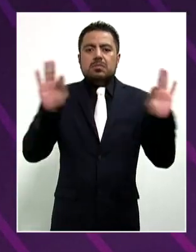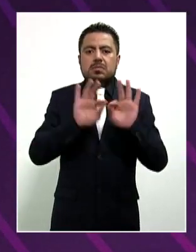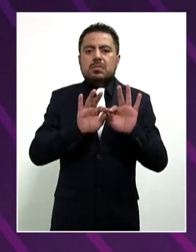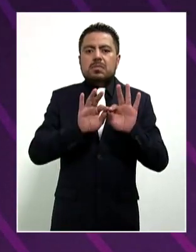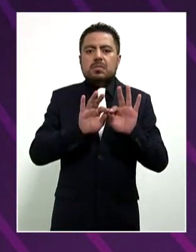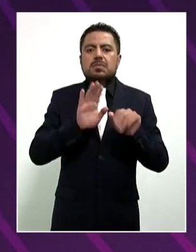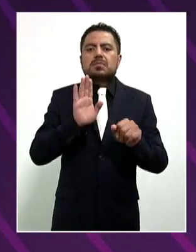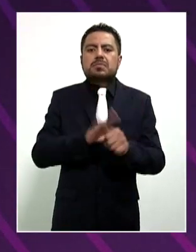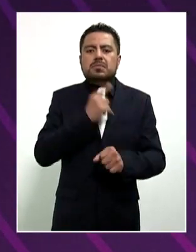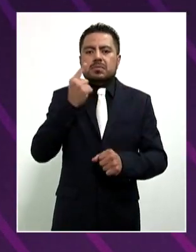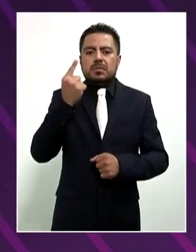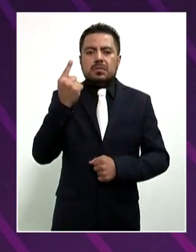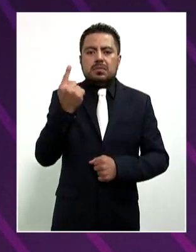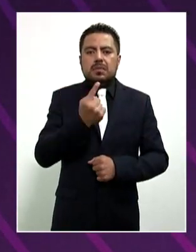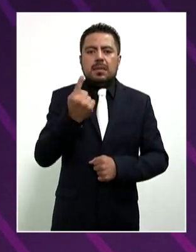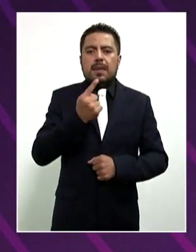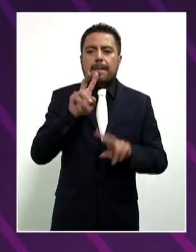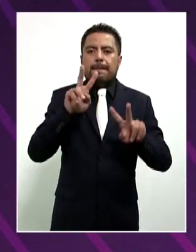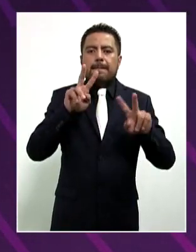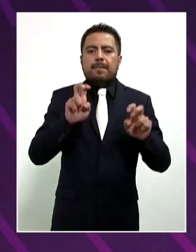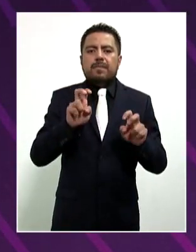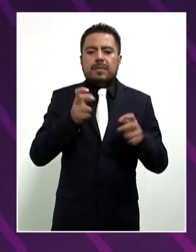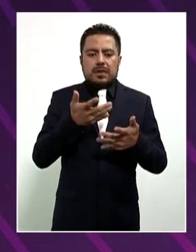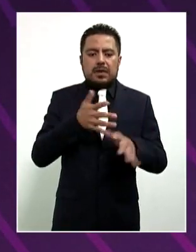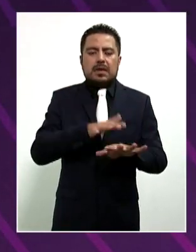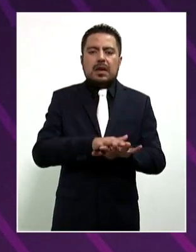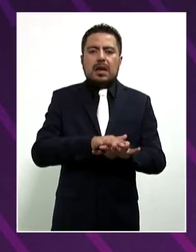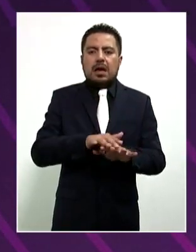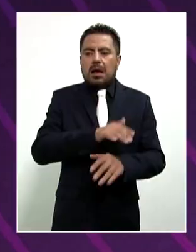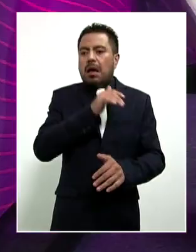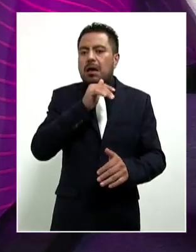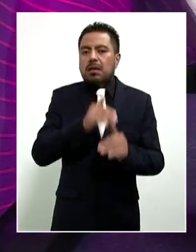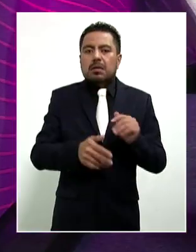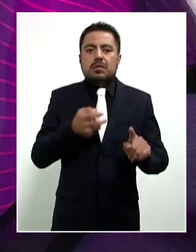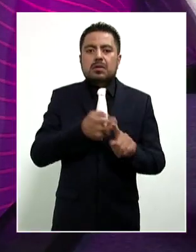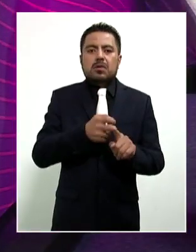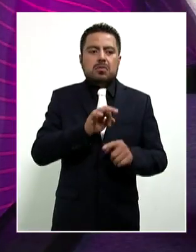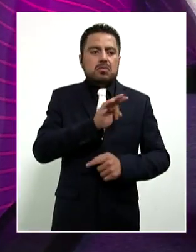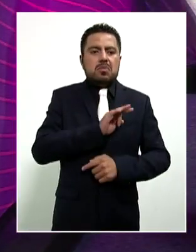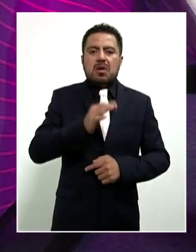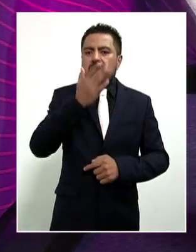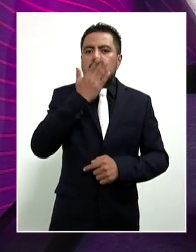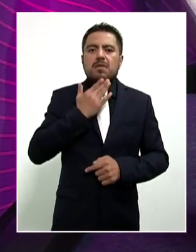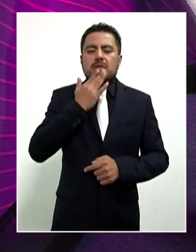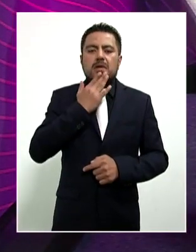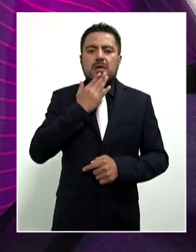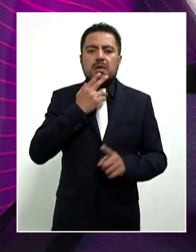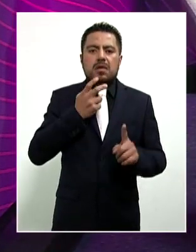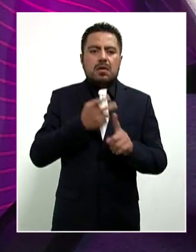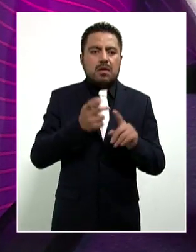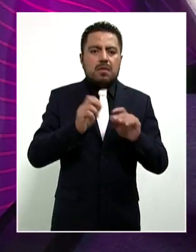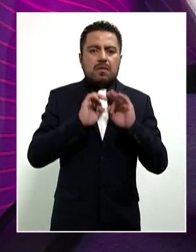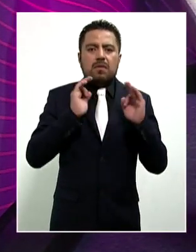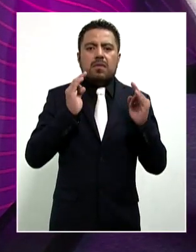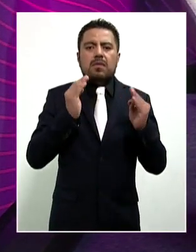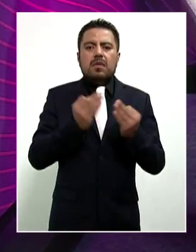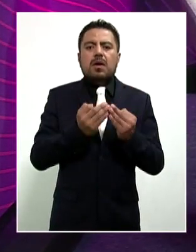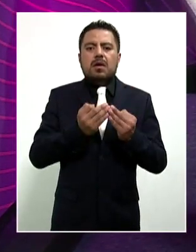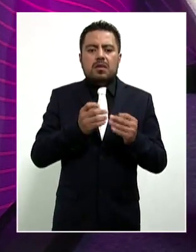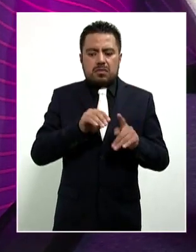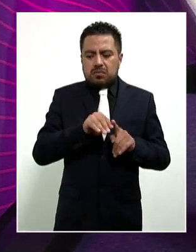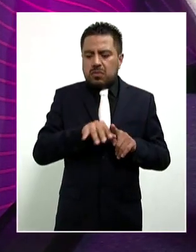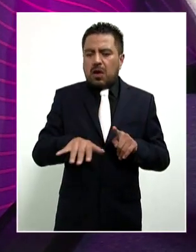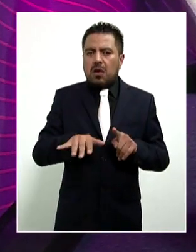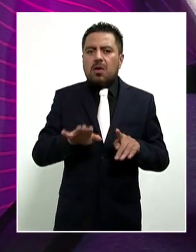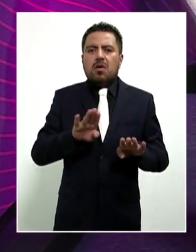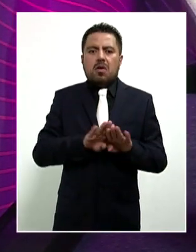importante porque el tema de la integración a final de cuentas no puede ser de ninguna manera